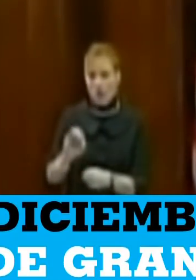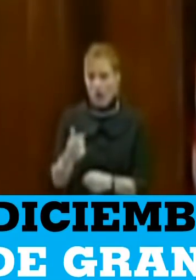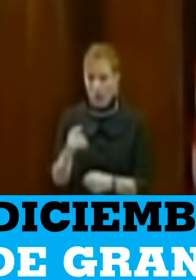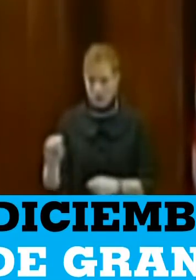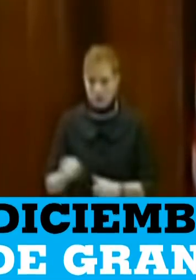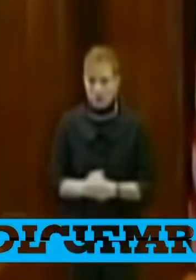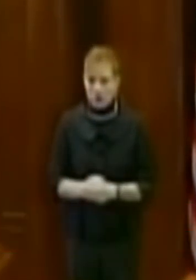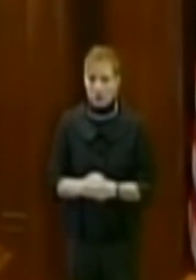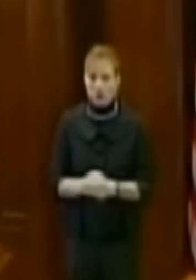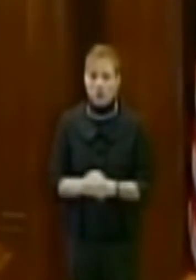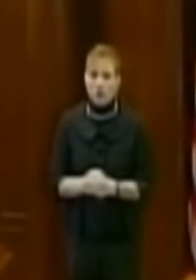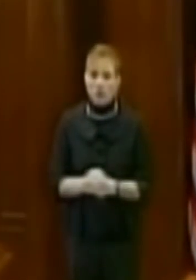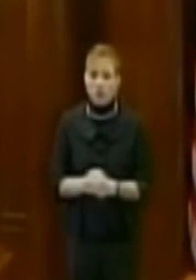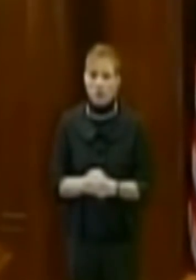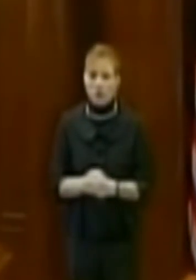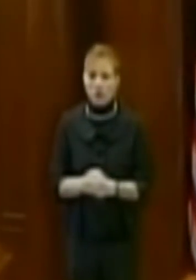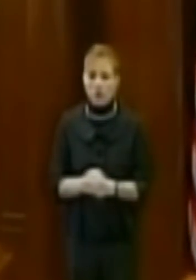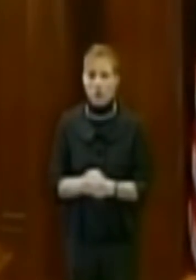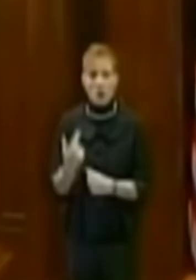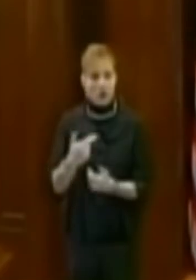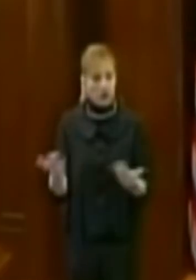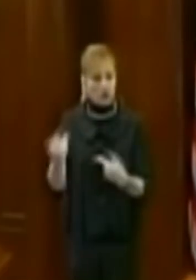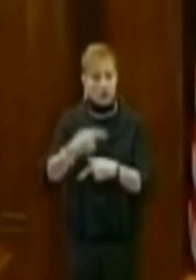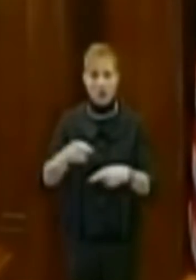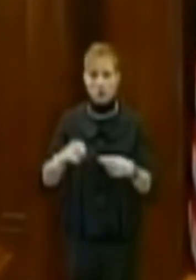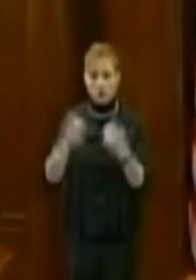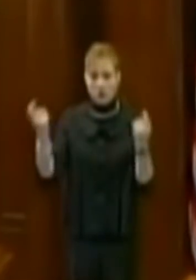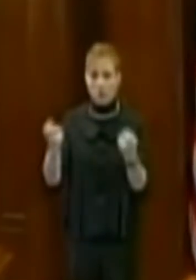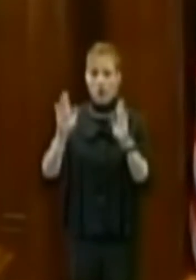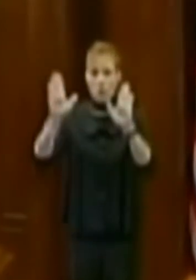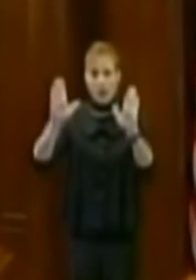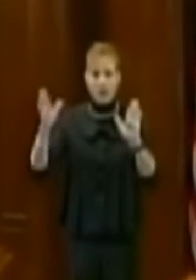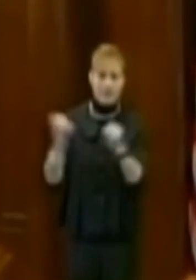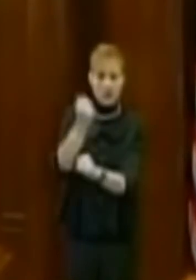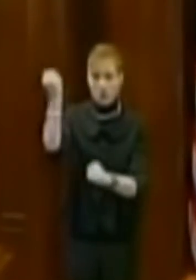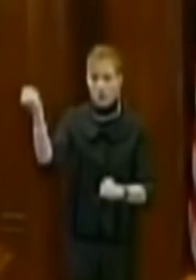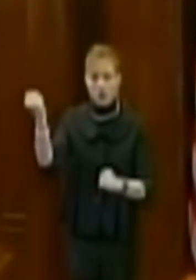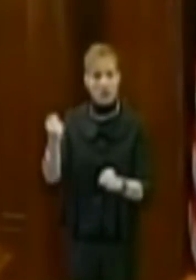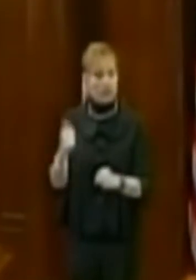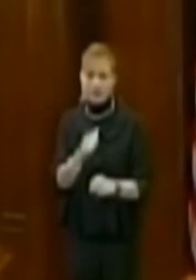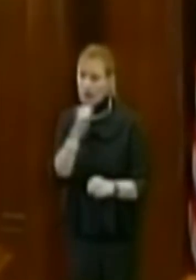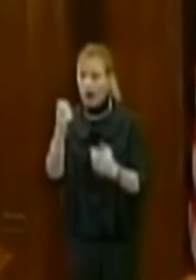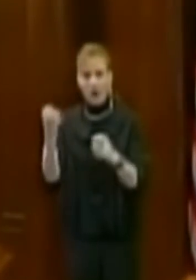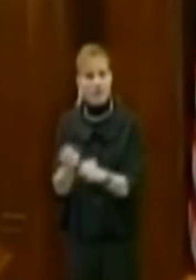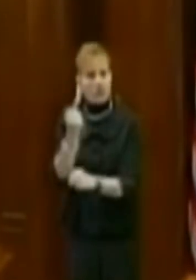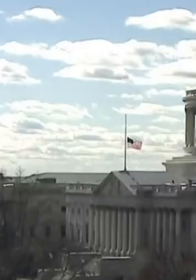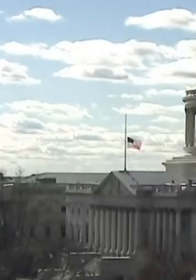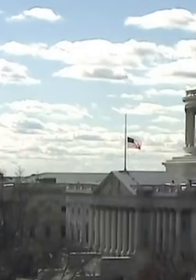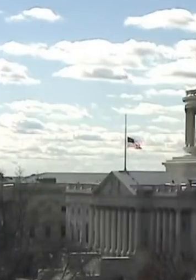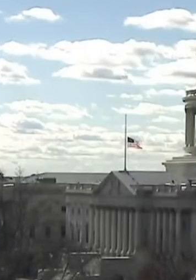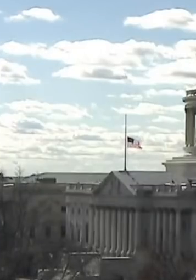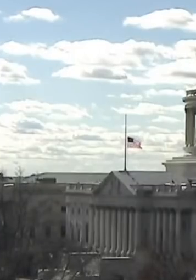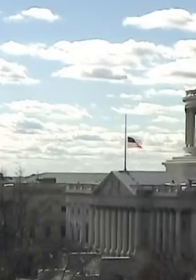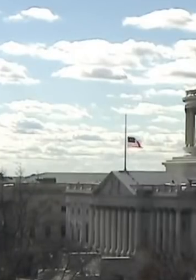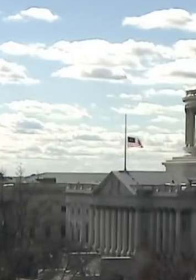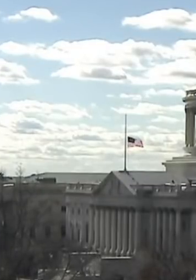palabra, pero jamás ha ocurrido que se produzcan cambios o abstenciones entre ellos tras los resultados finales de la elección. El depósito